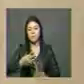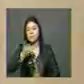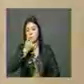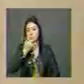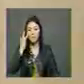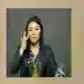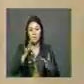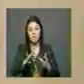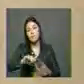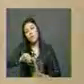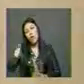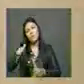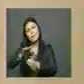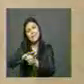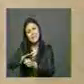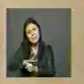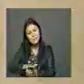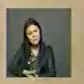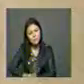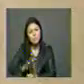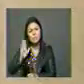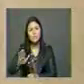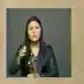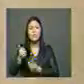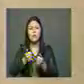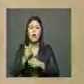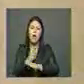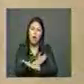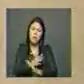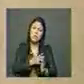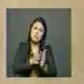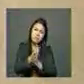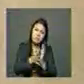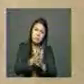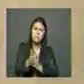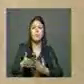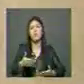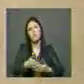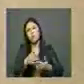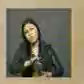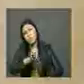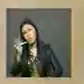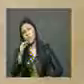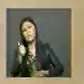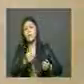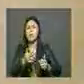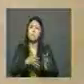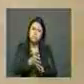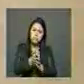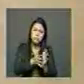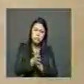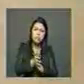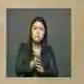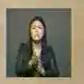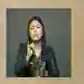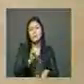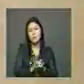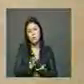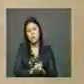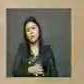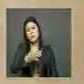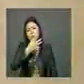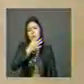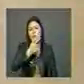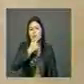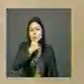a los demás casos, a los casos en donde se interpusieron tutelas por parejas del mismo sexo a quienes